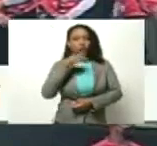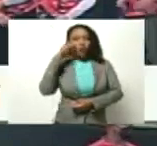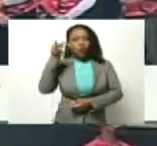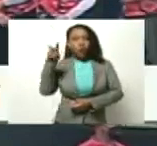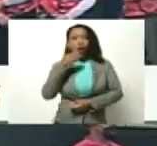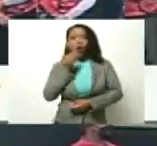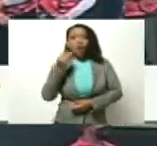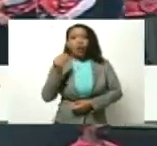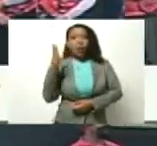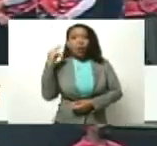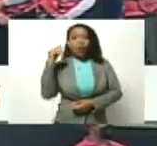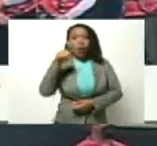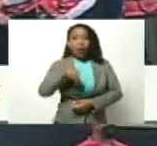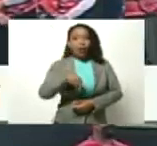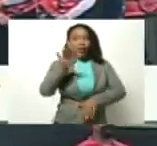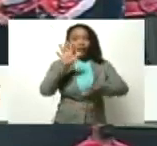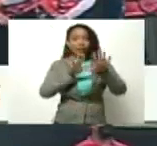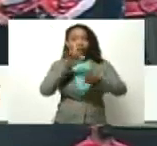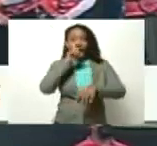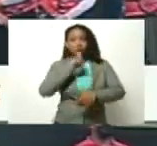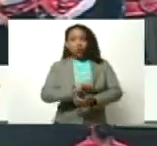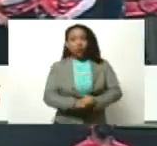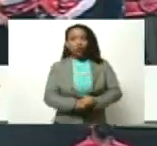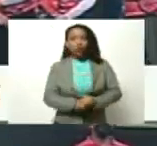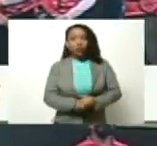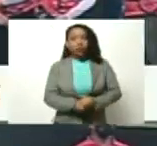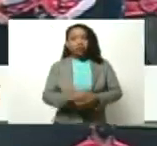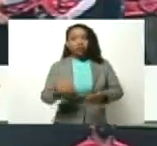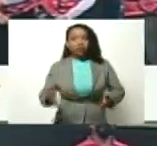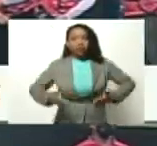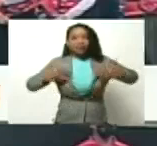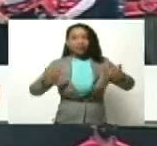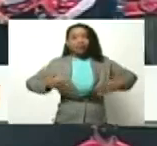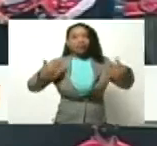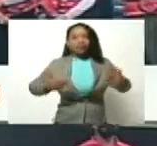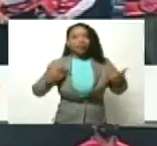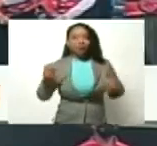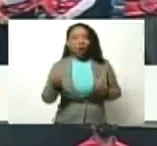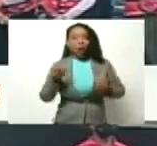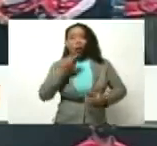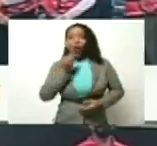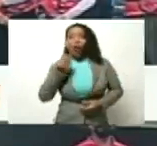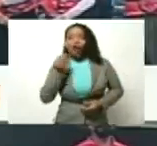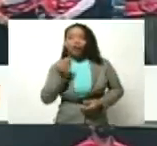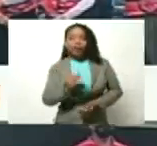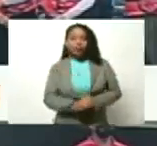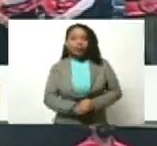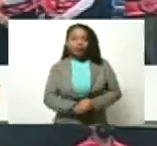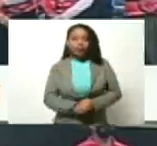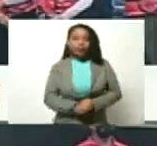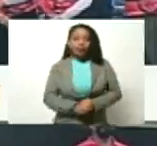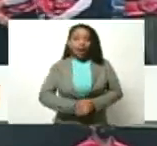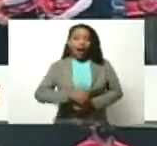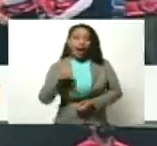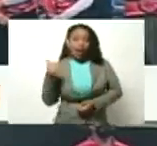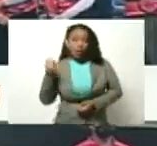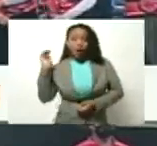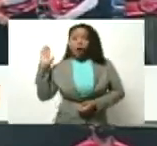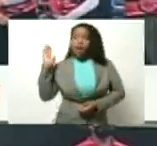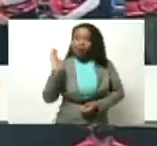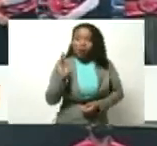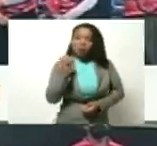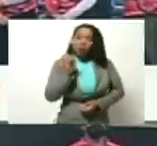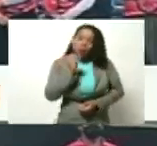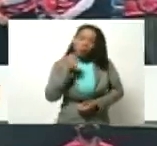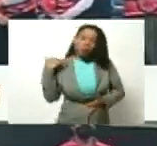la joven que nos habló aquí de 15 años nos motiva como la juventud ellos que han venido bueno